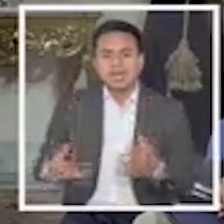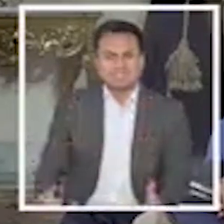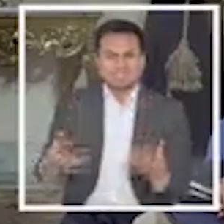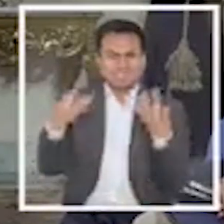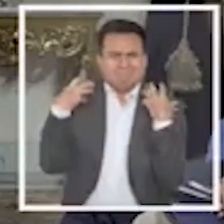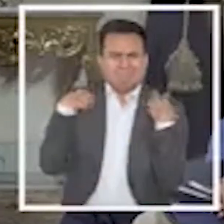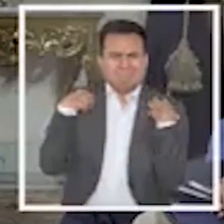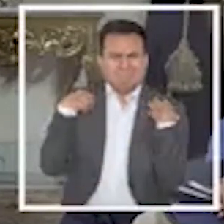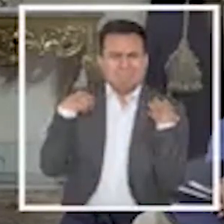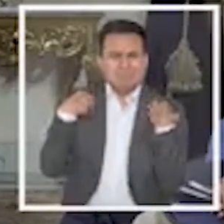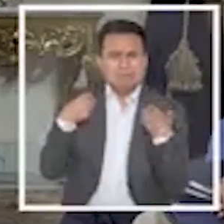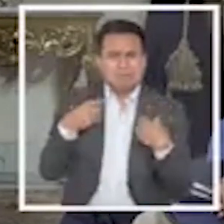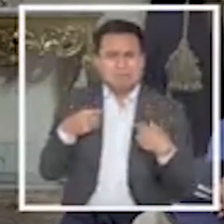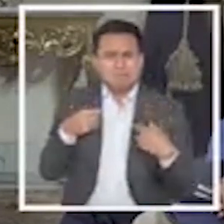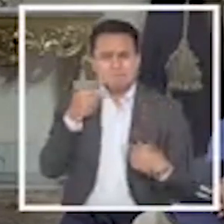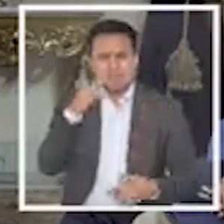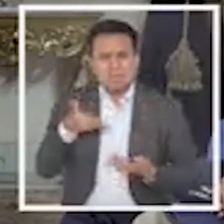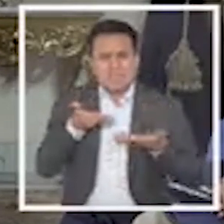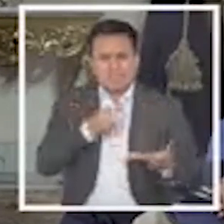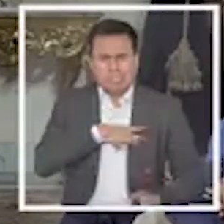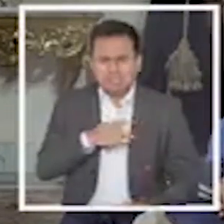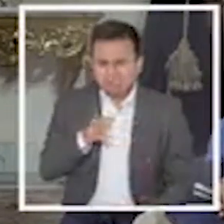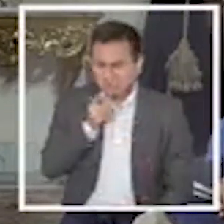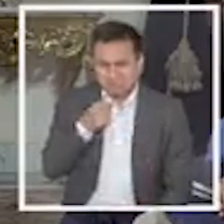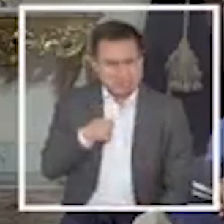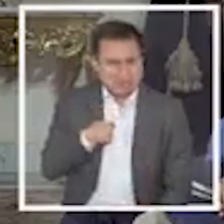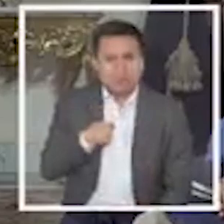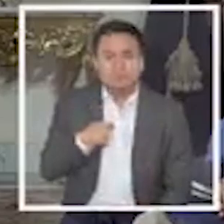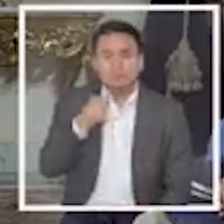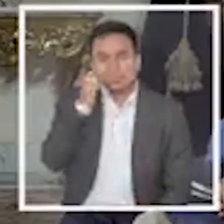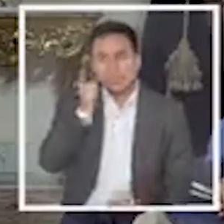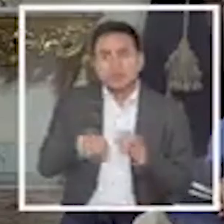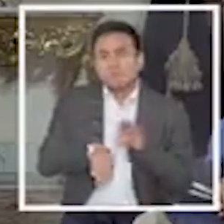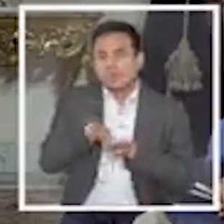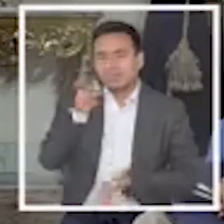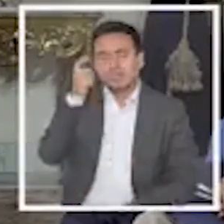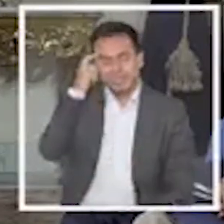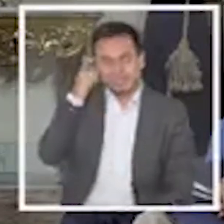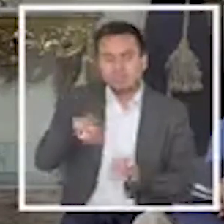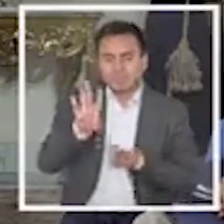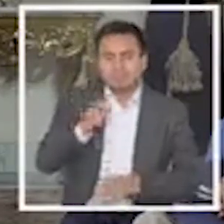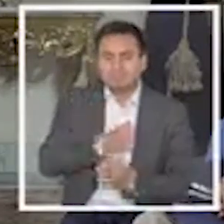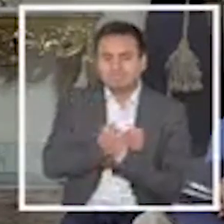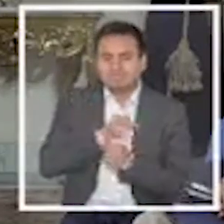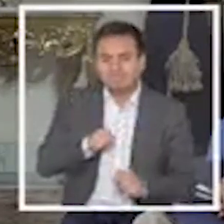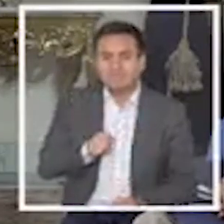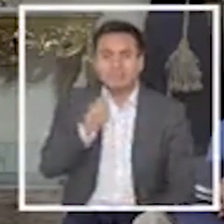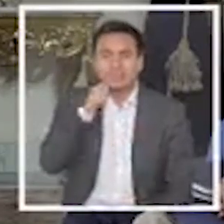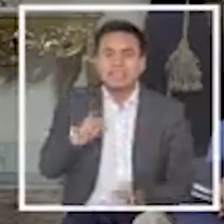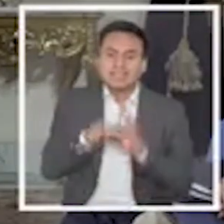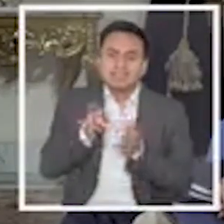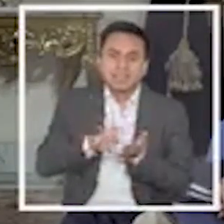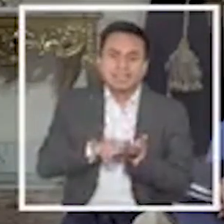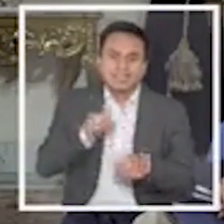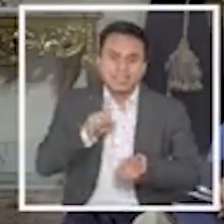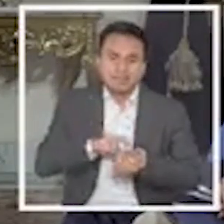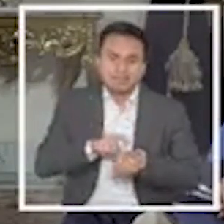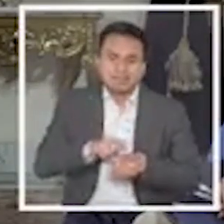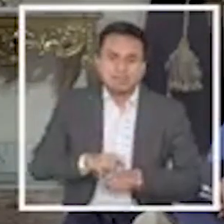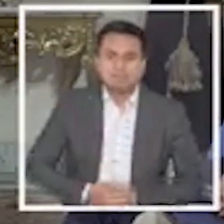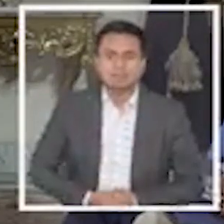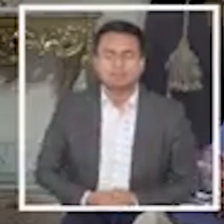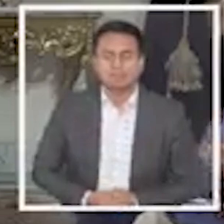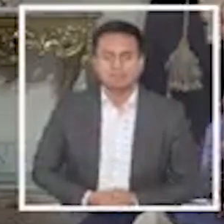atribuirme malestar con Chile que no tengo. Los quiero mucho más de lo que ustedes piensan. Gracias de verdad por este tiempo.